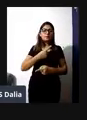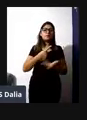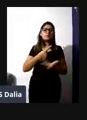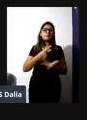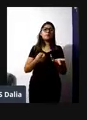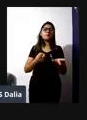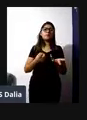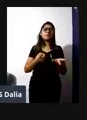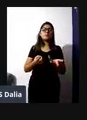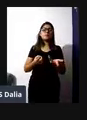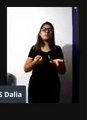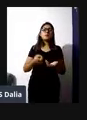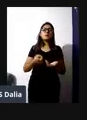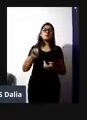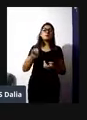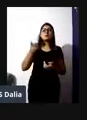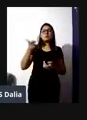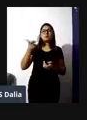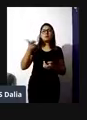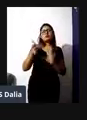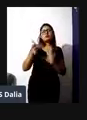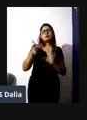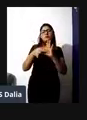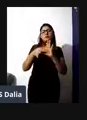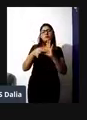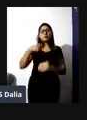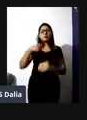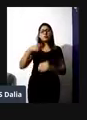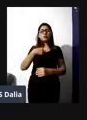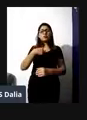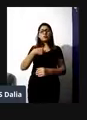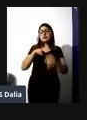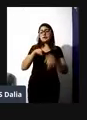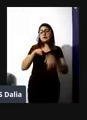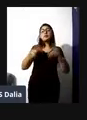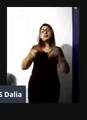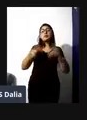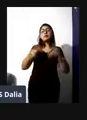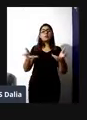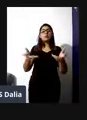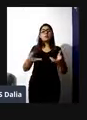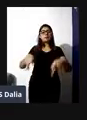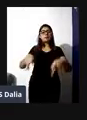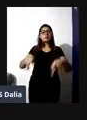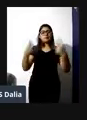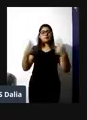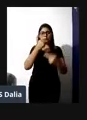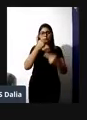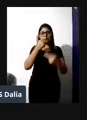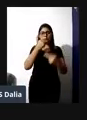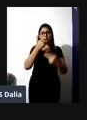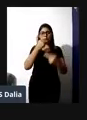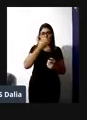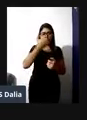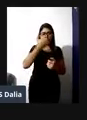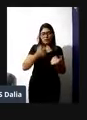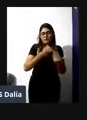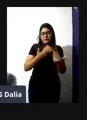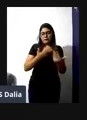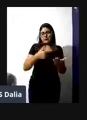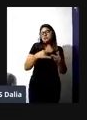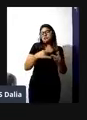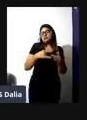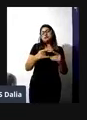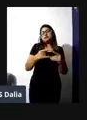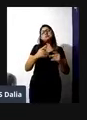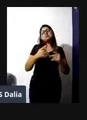Él decía, bueno, es que yo me dedico a vender dulces afuera de una escuela. Evidentemente ahorita pues estoy